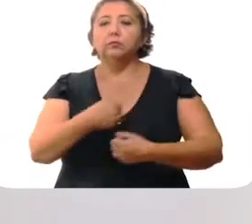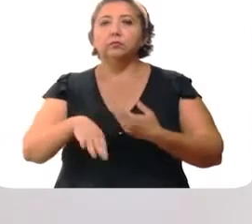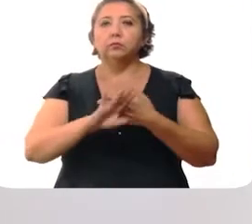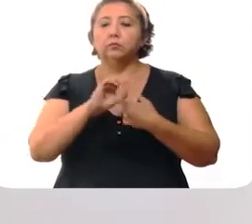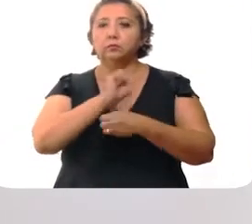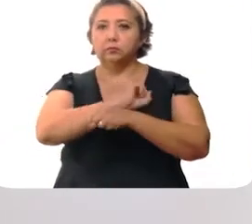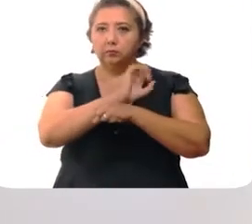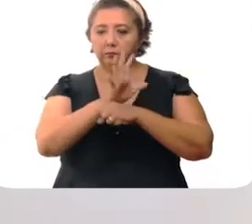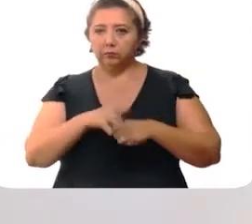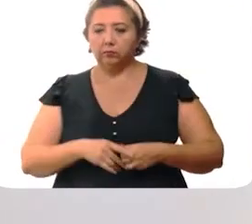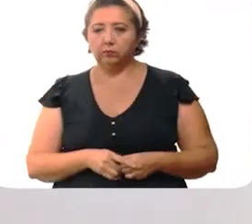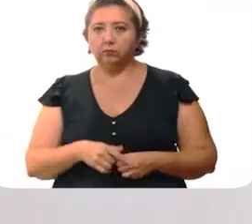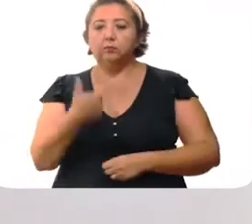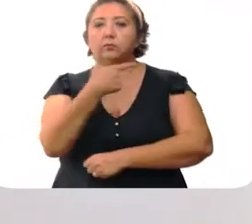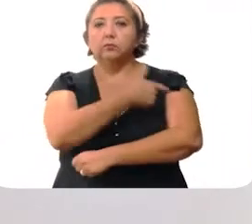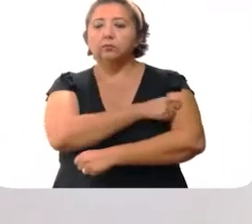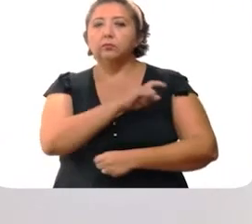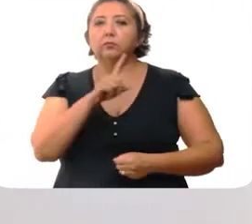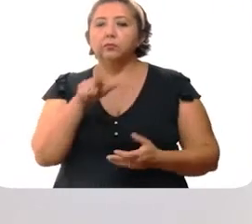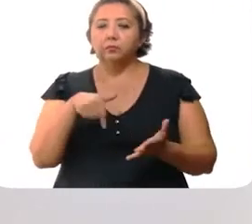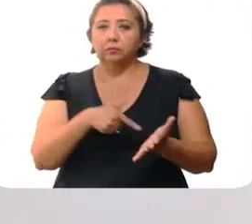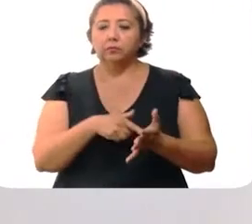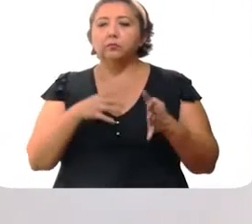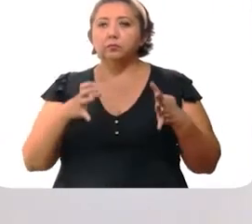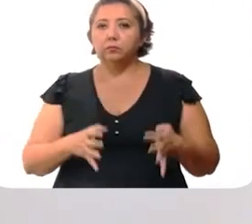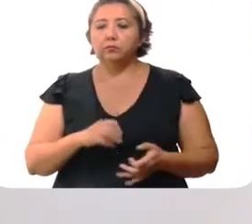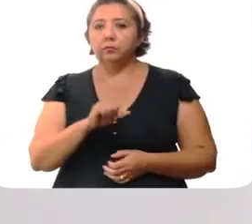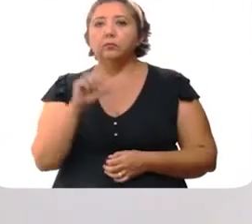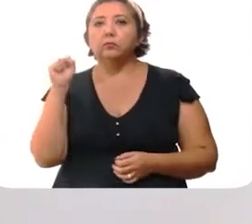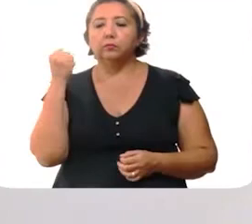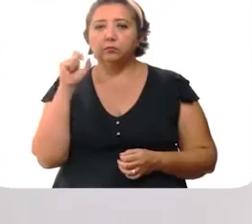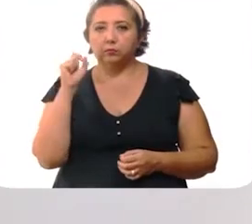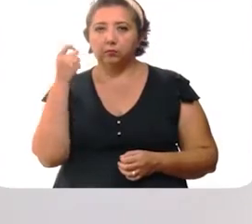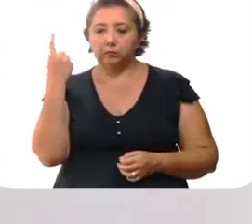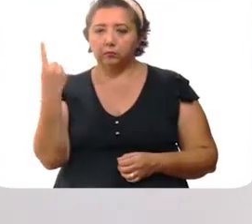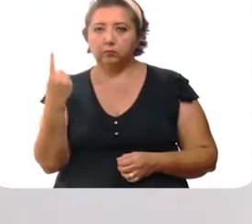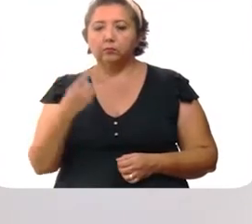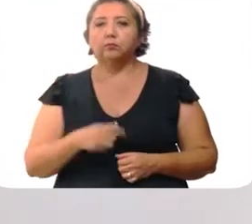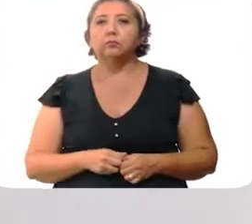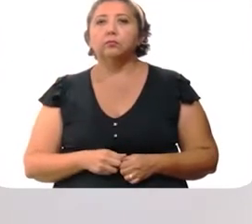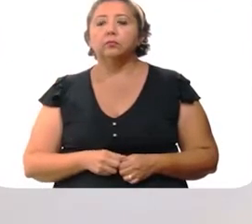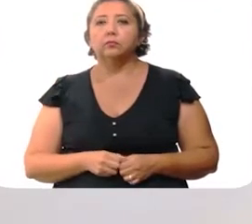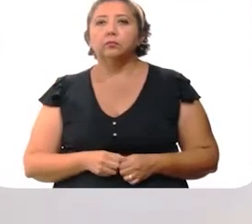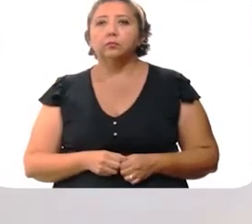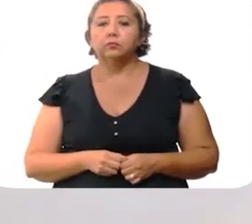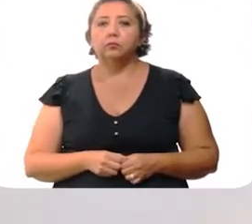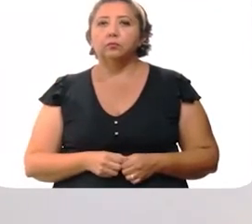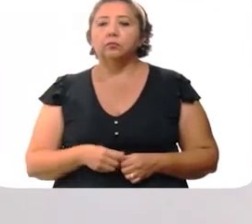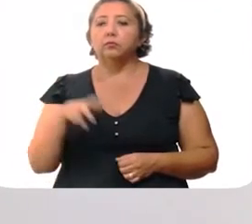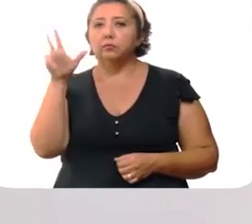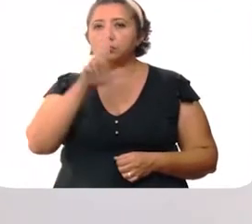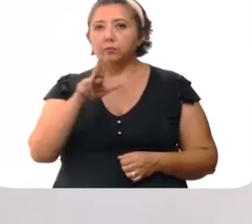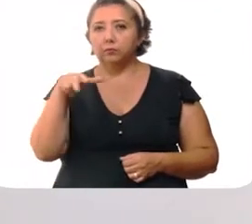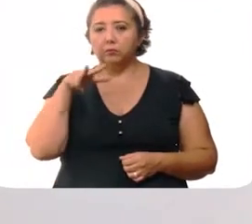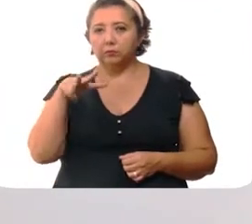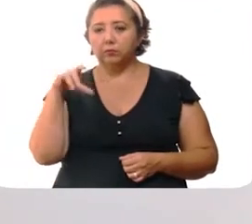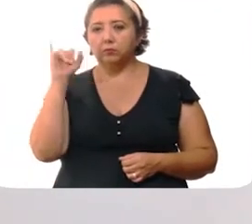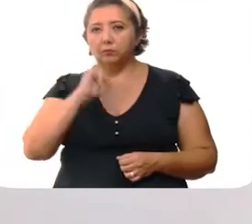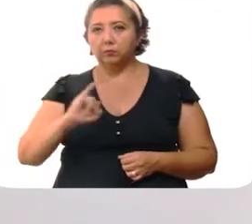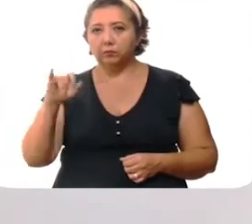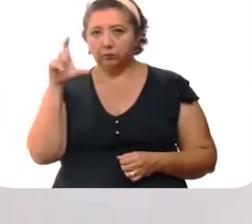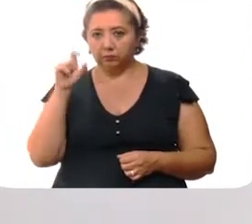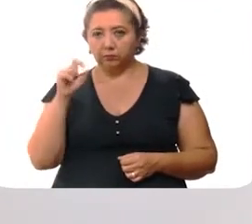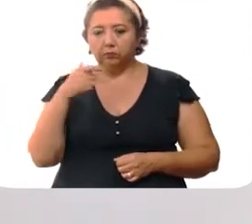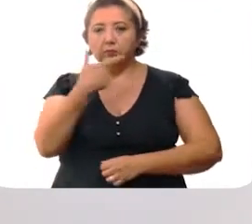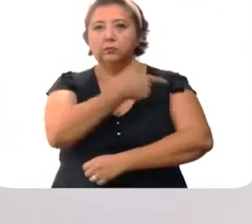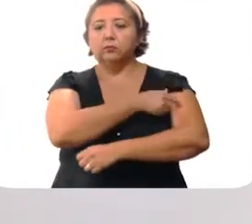coronavirus. La vacunación es en el módulo ubicado en el Centro de Convenciones Yucatán Siglo XXI. Del martes 18 al jueves 20, se